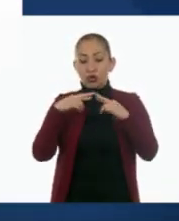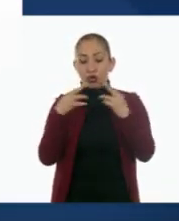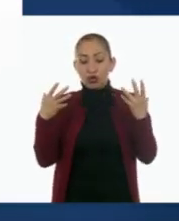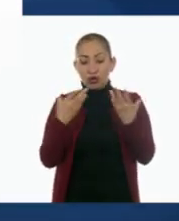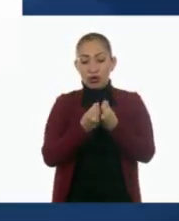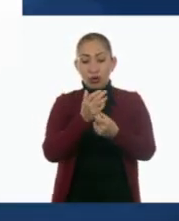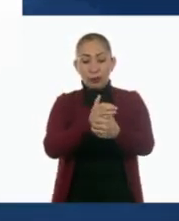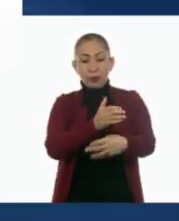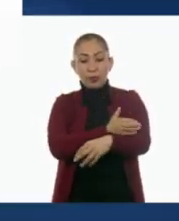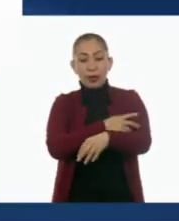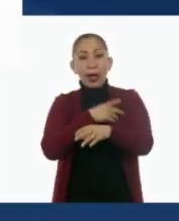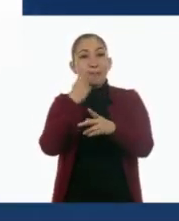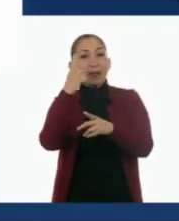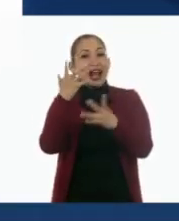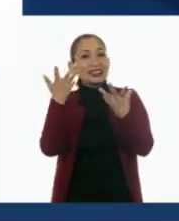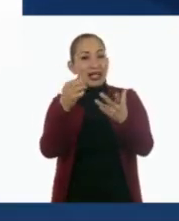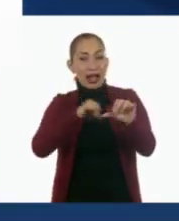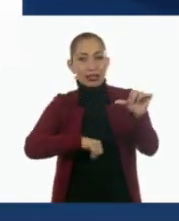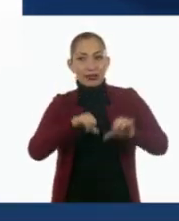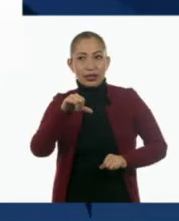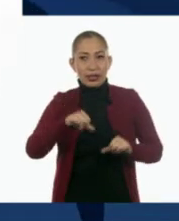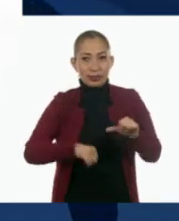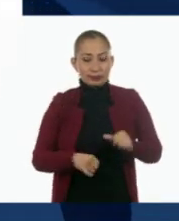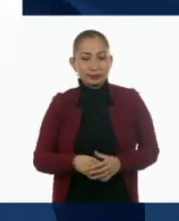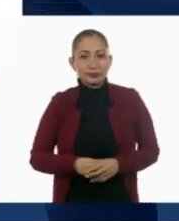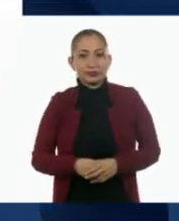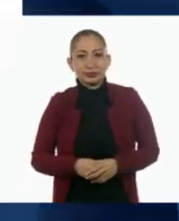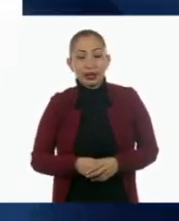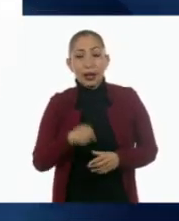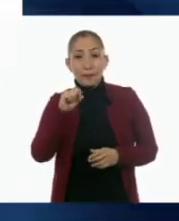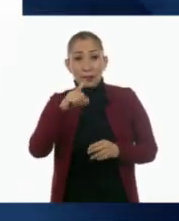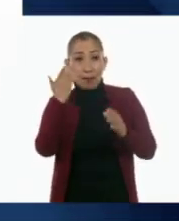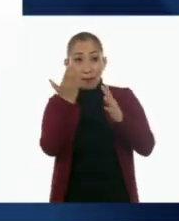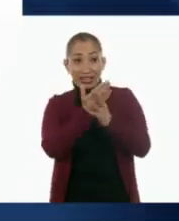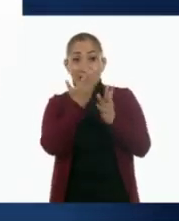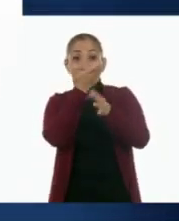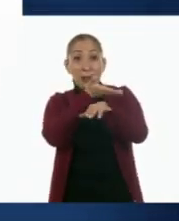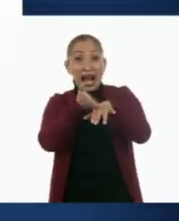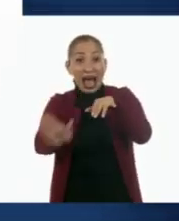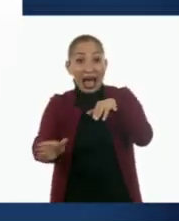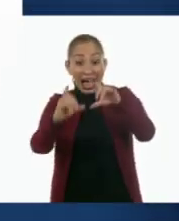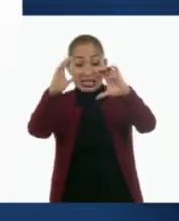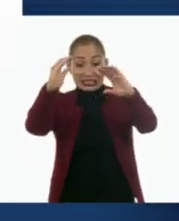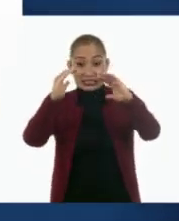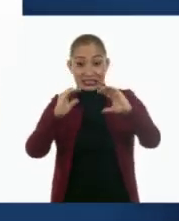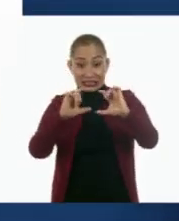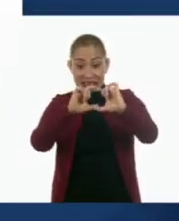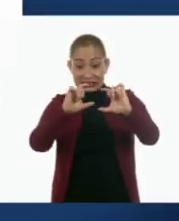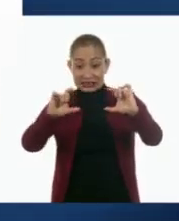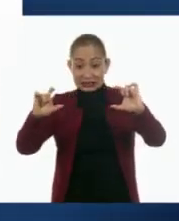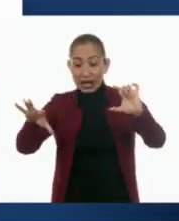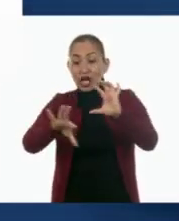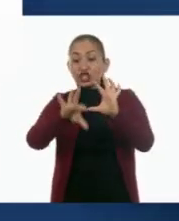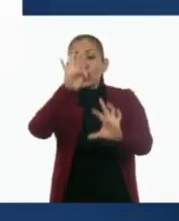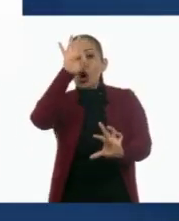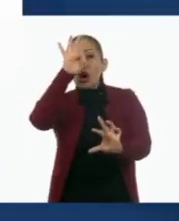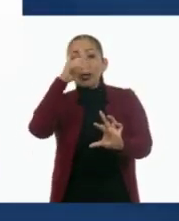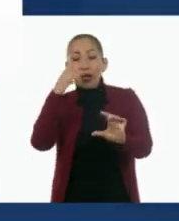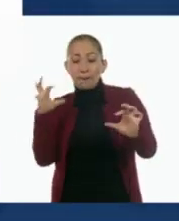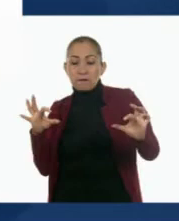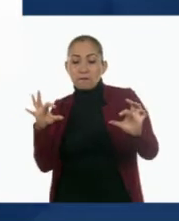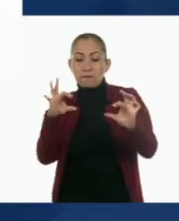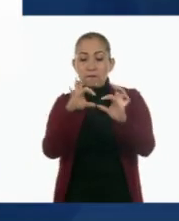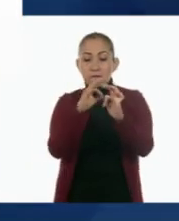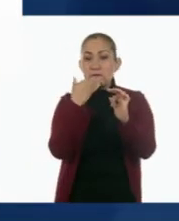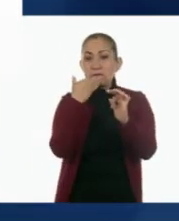un compañero para realizar esta actividad. De las piezas blancas que están en la parte inferior, elijan las que